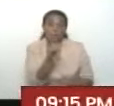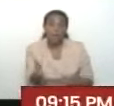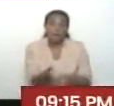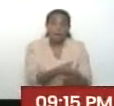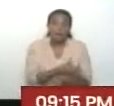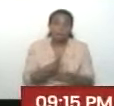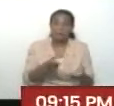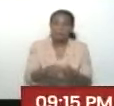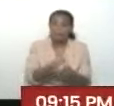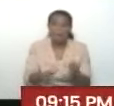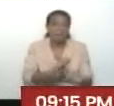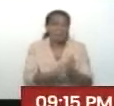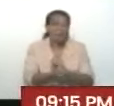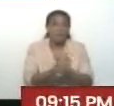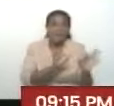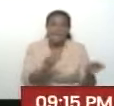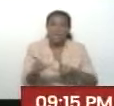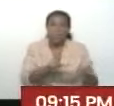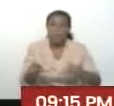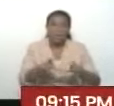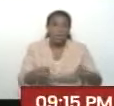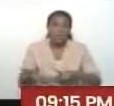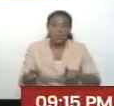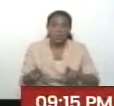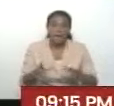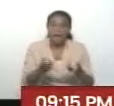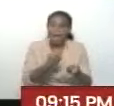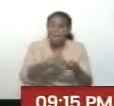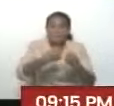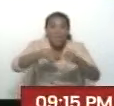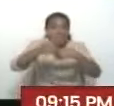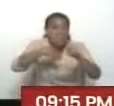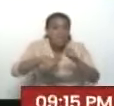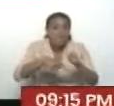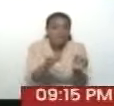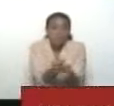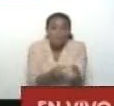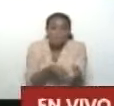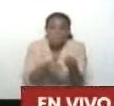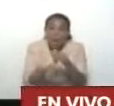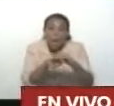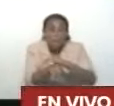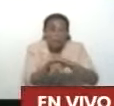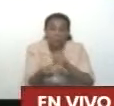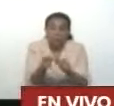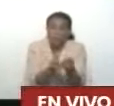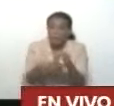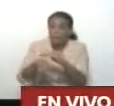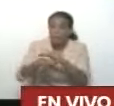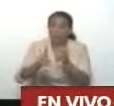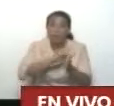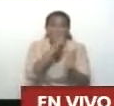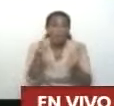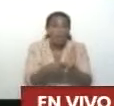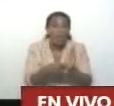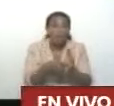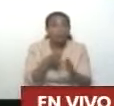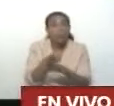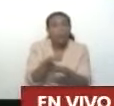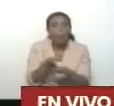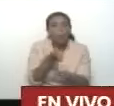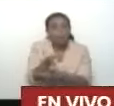vendido. Cuando yo voy a salir... Vendido todas las boletas. Todo el teatro lleno, completo, y cuando yo voy a